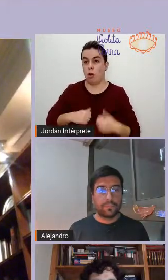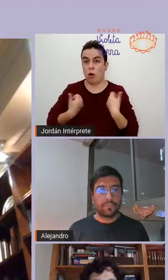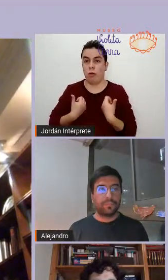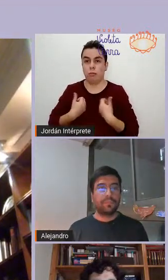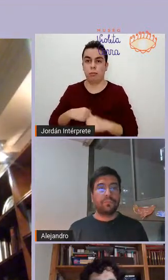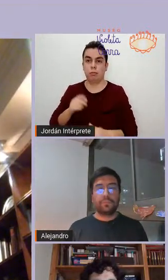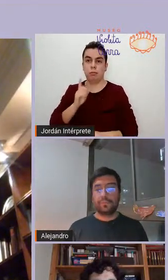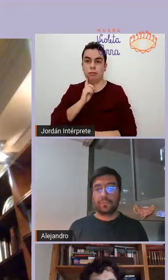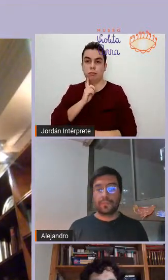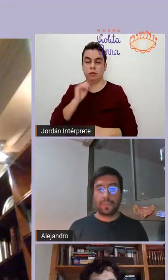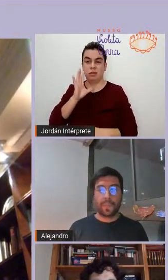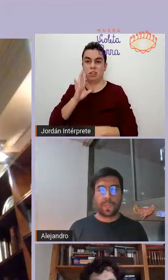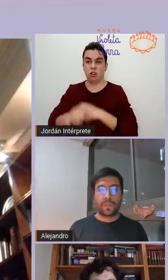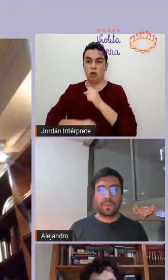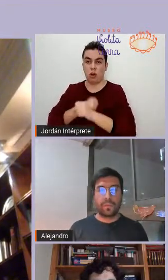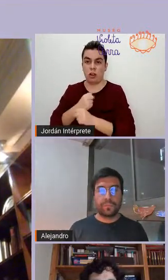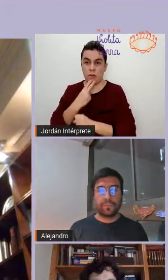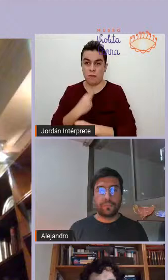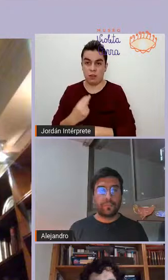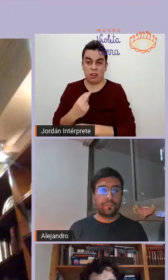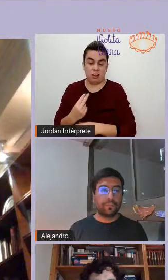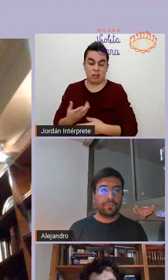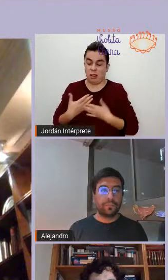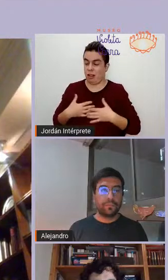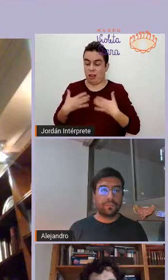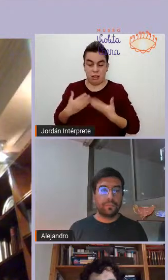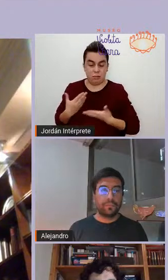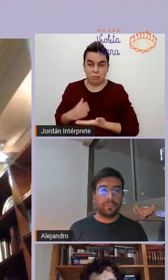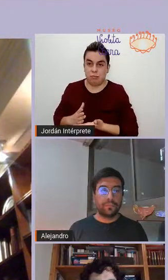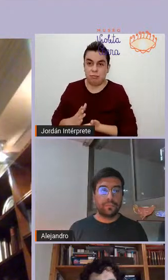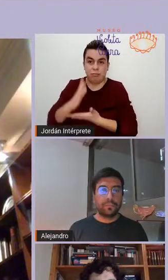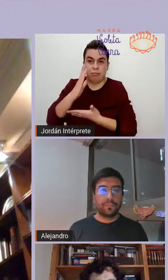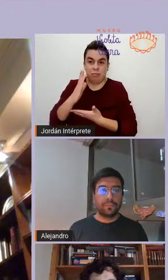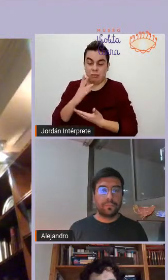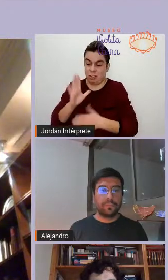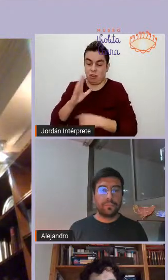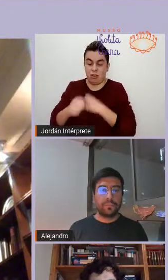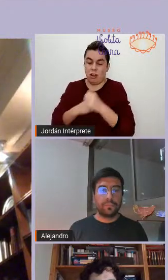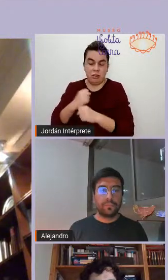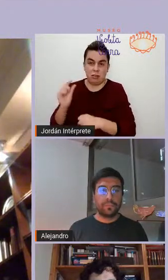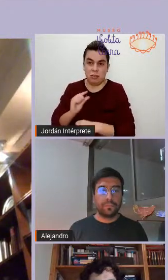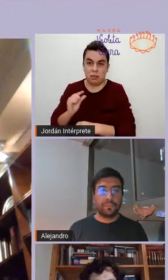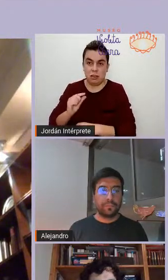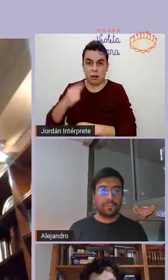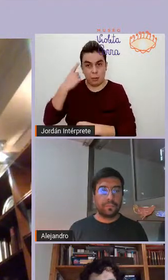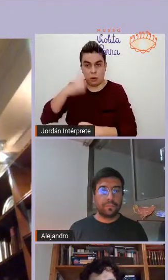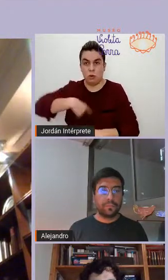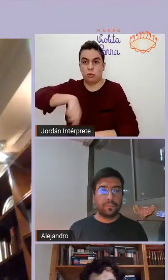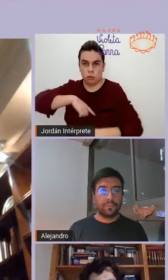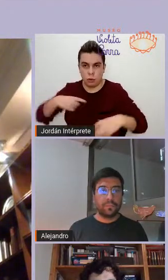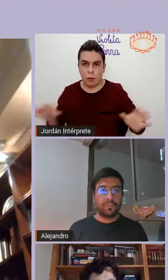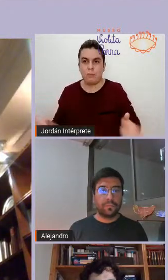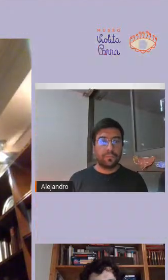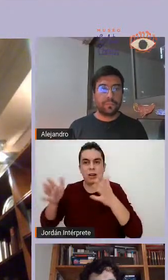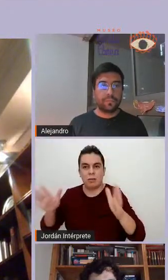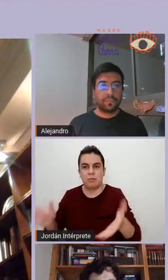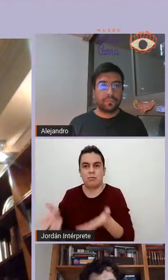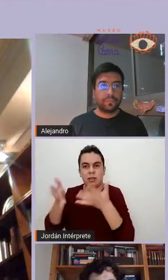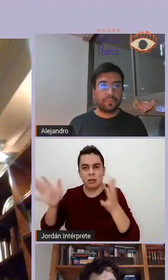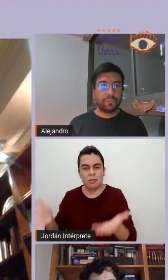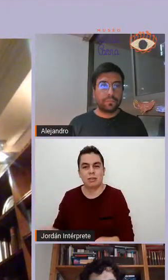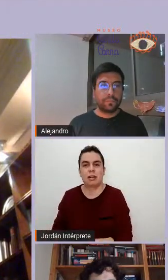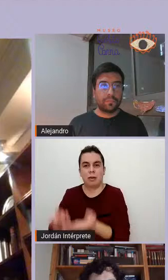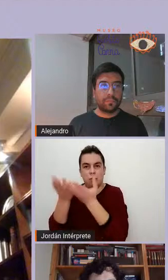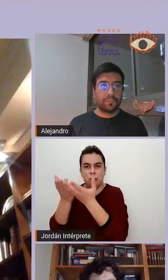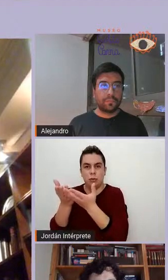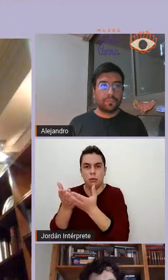pero promovemos, por supuesto, la difusión de la vida y obra de Violeta Parra, pero también la generación